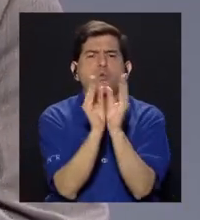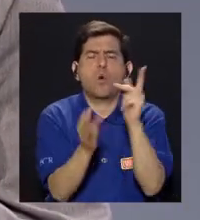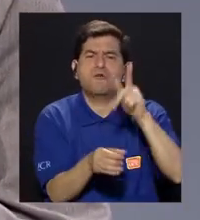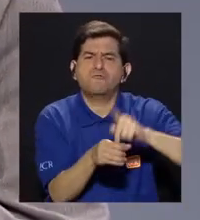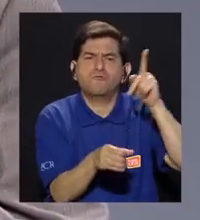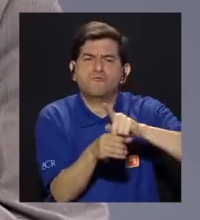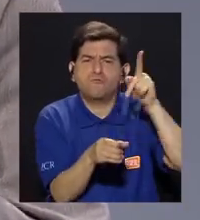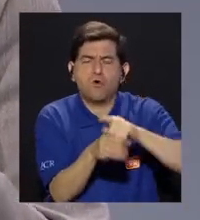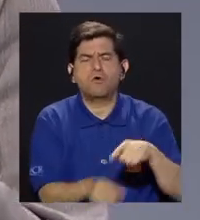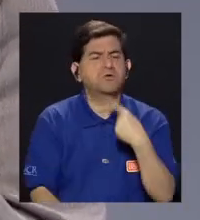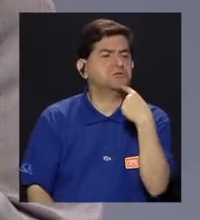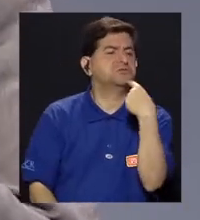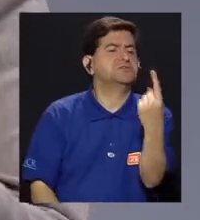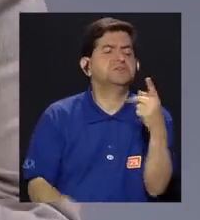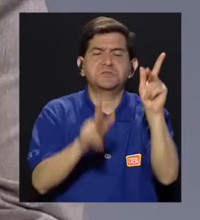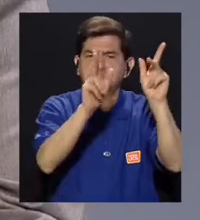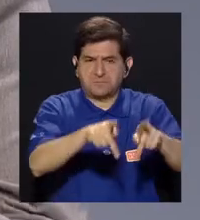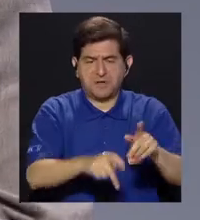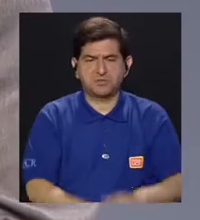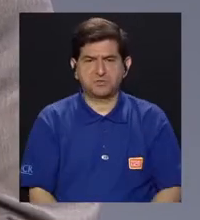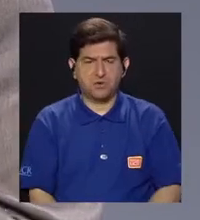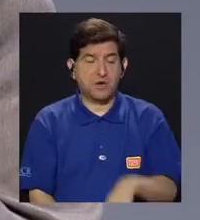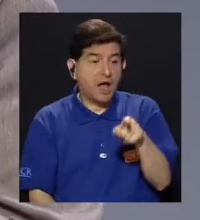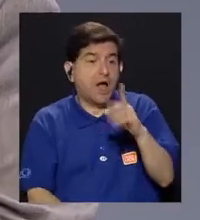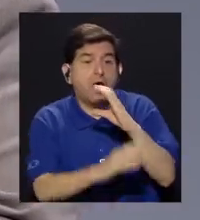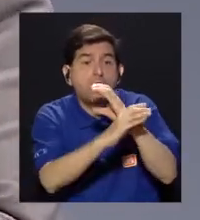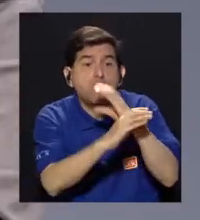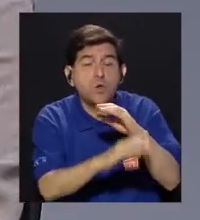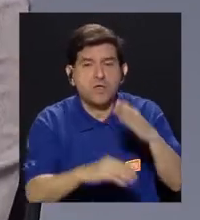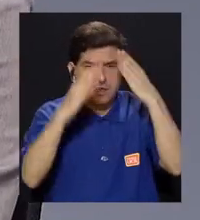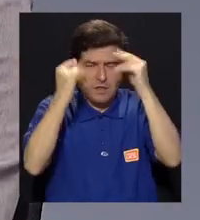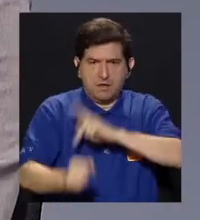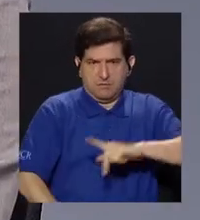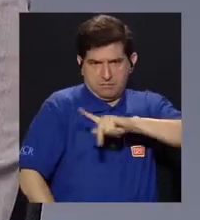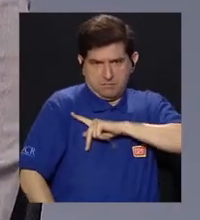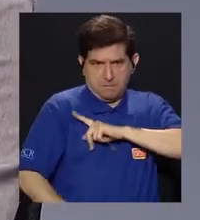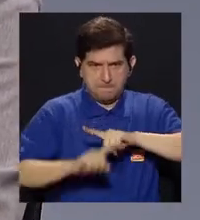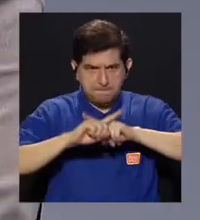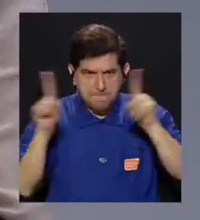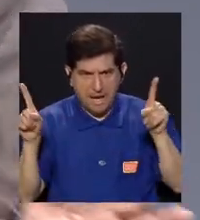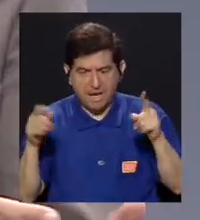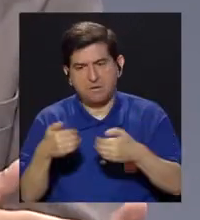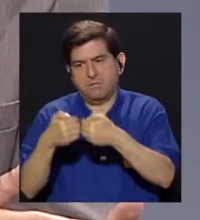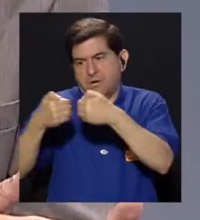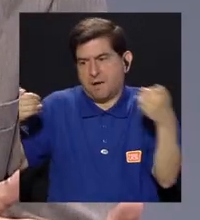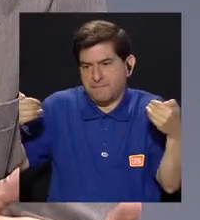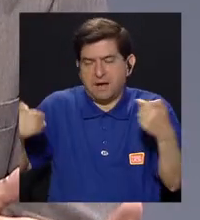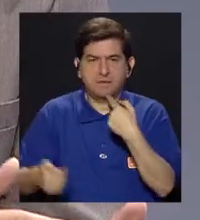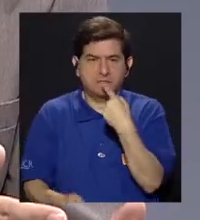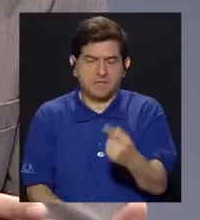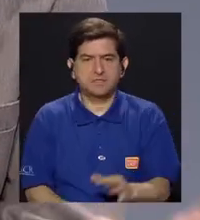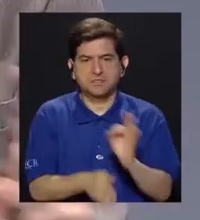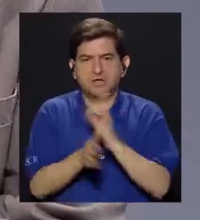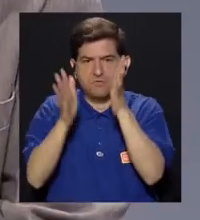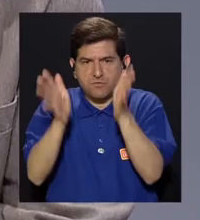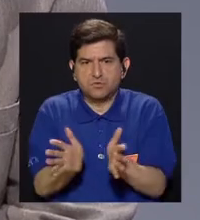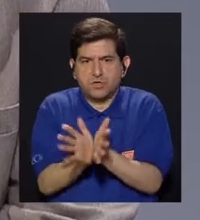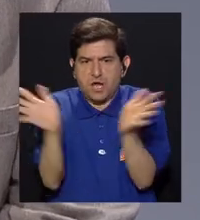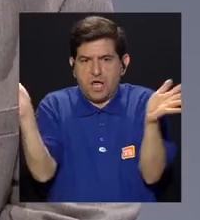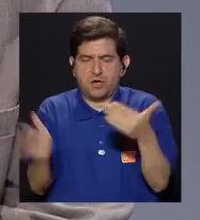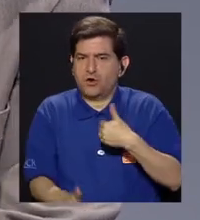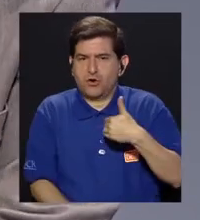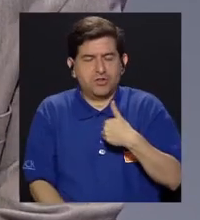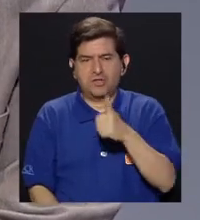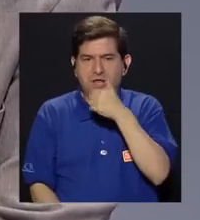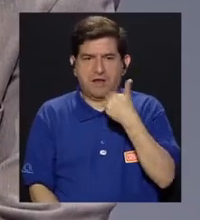foros son los que participamos diciendo a las personas que tienen que cuidar sus datos personales pero por otro lado decimos que los funcionarios